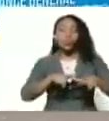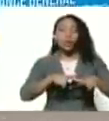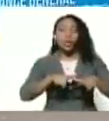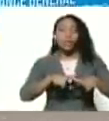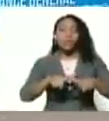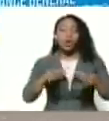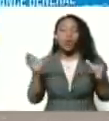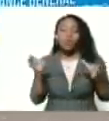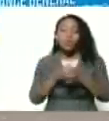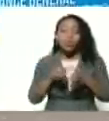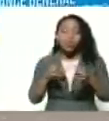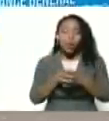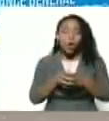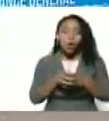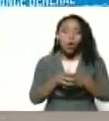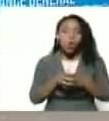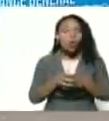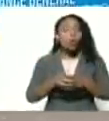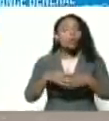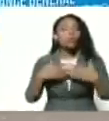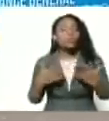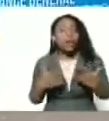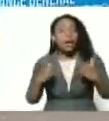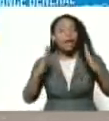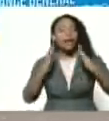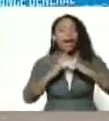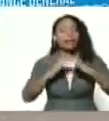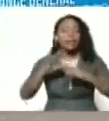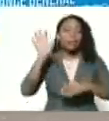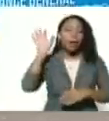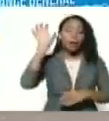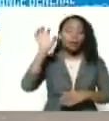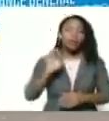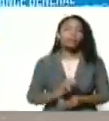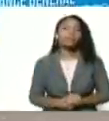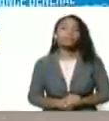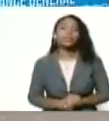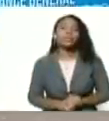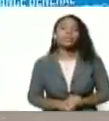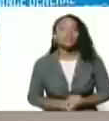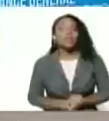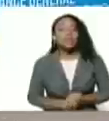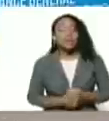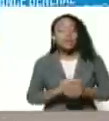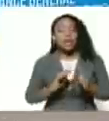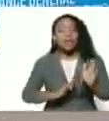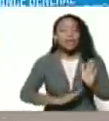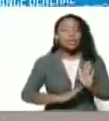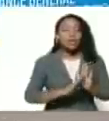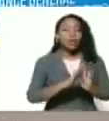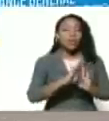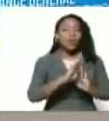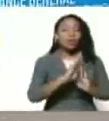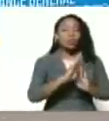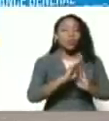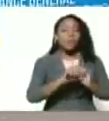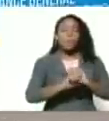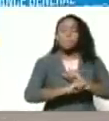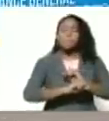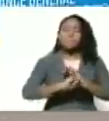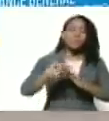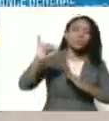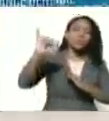los comités de hogares de la patria y el desarrollo al